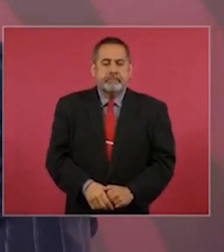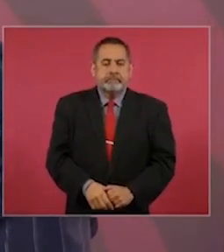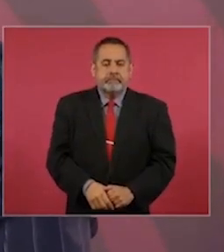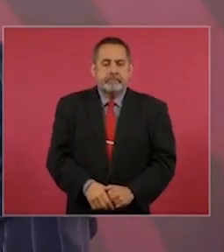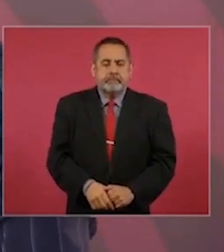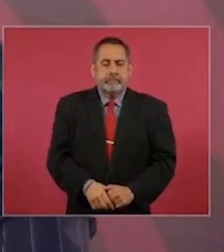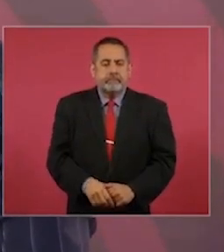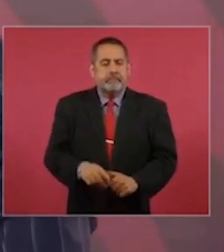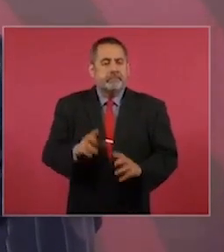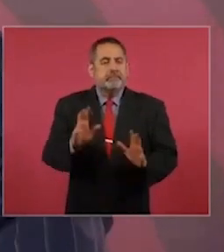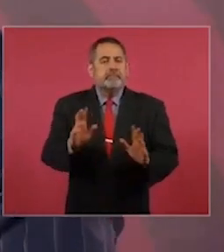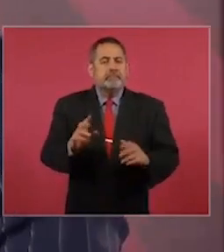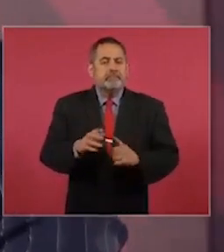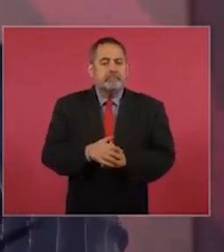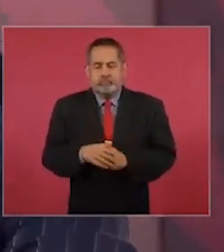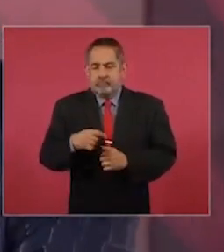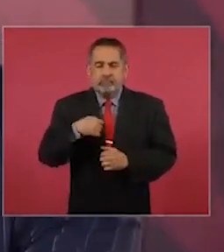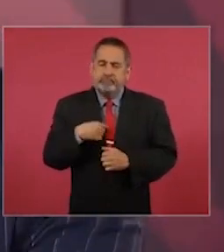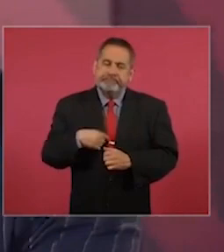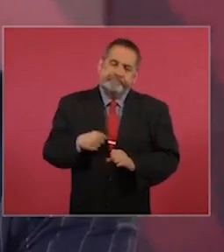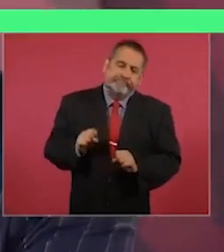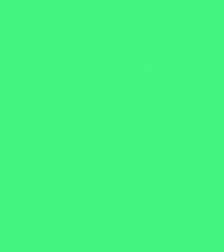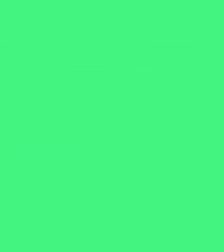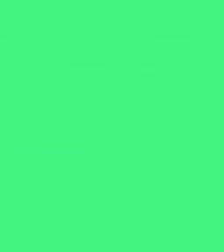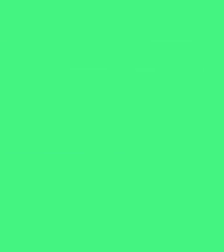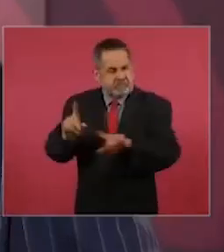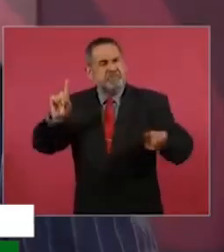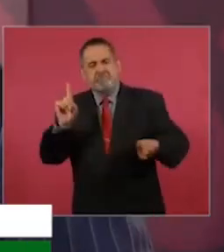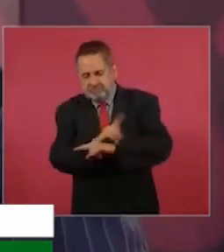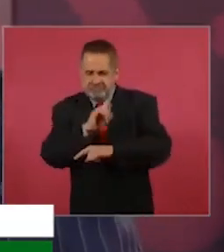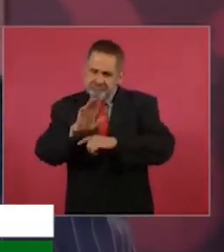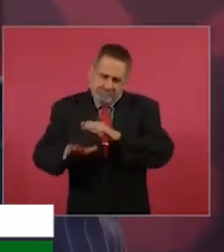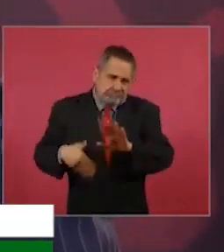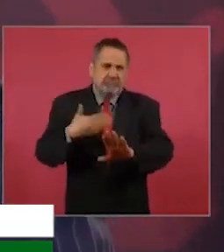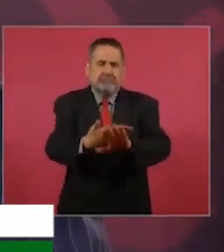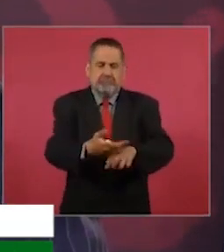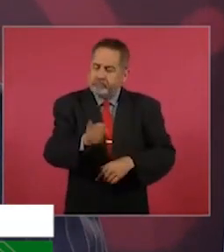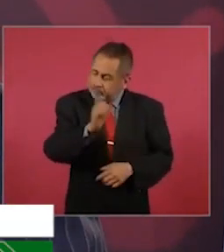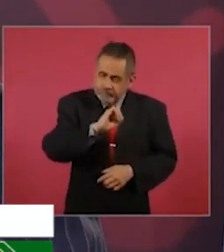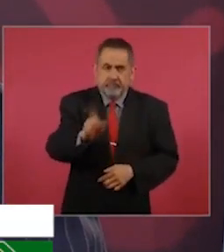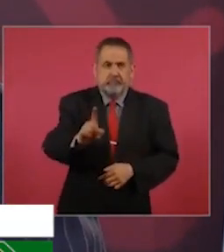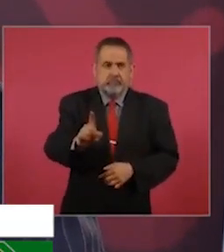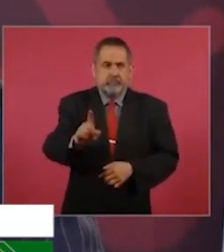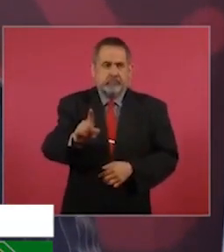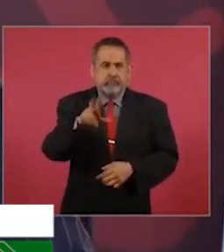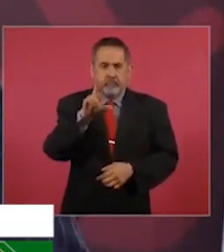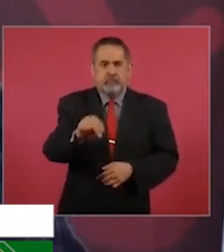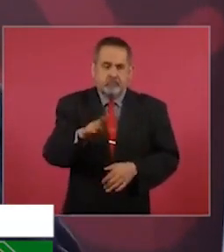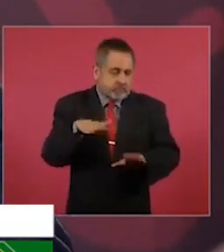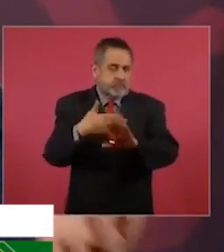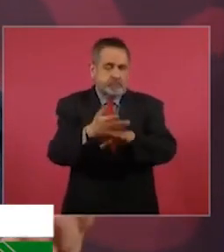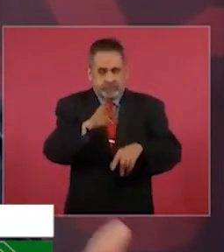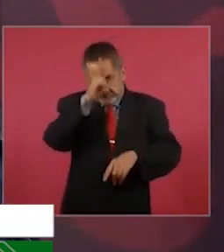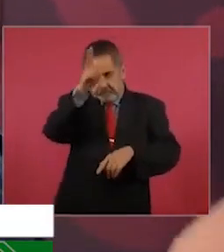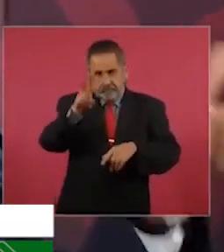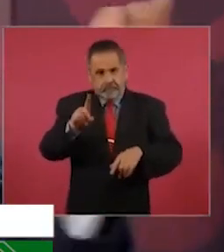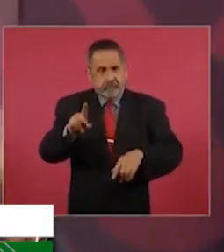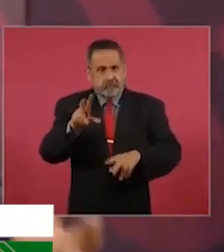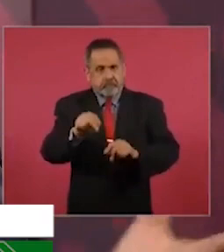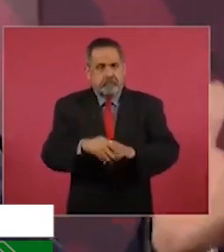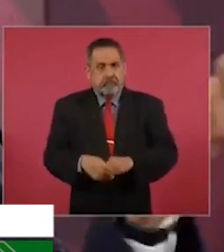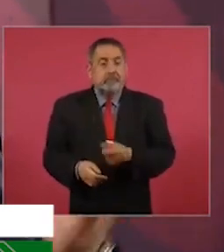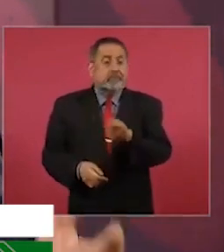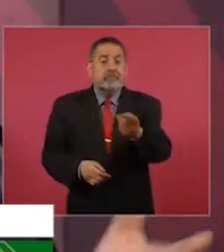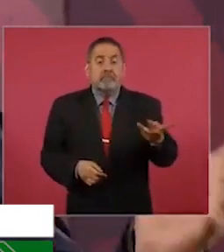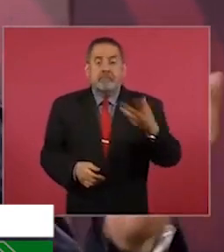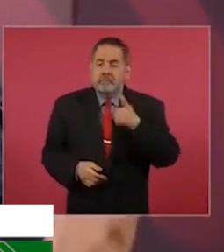no vamos nosotros a permitir la impunidad. Y aunque dijo que los estudiantes están en su derecho a manifestarse,